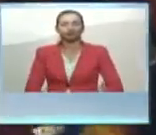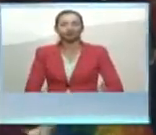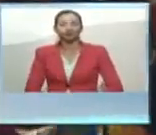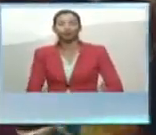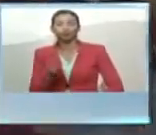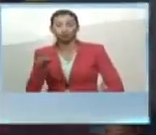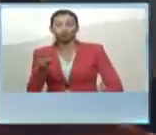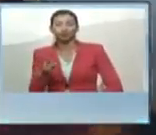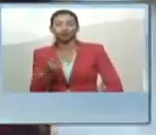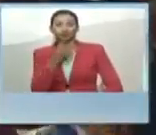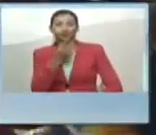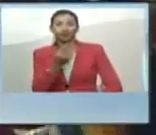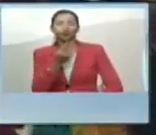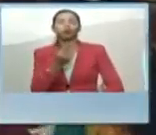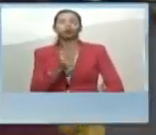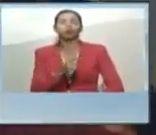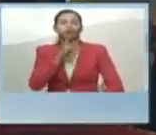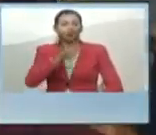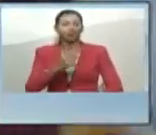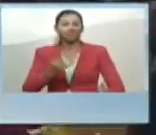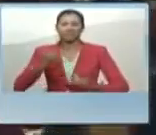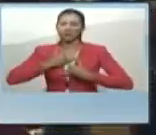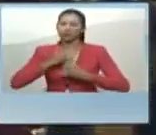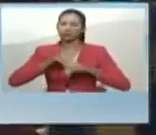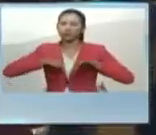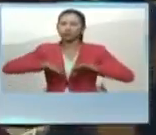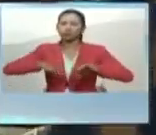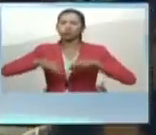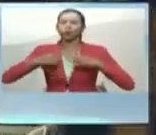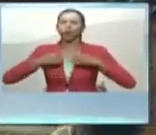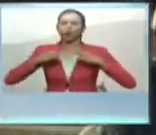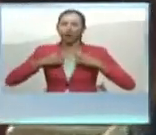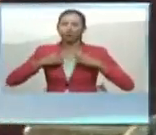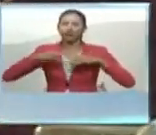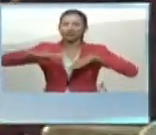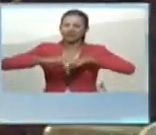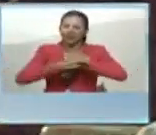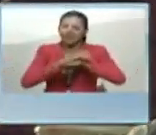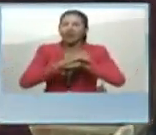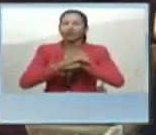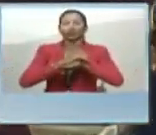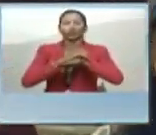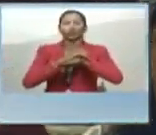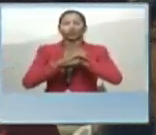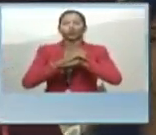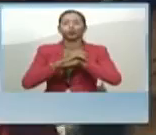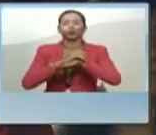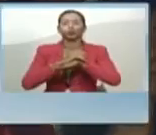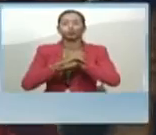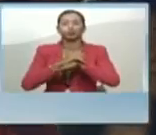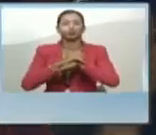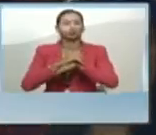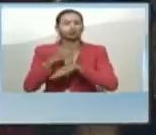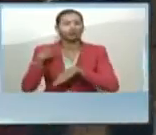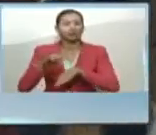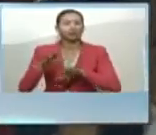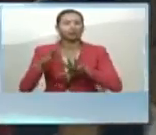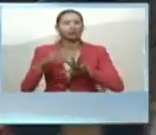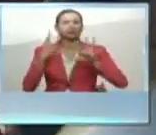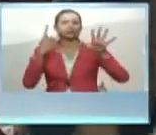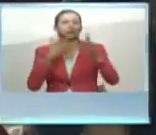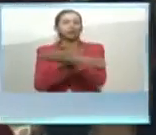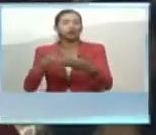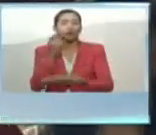arrancó con que tenemos que hacer nuestra ropa, nuestros zapatos, están un conjunto de aproximadamente 6 millones de